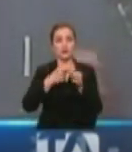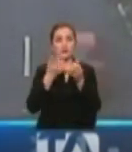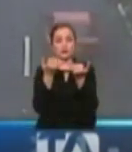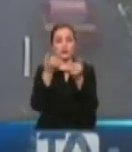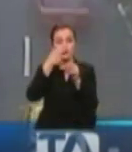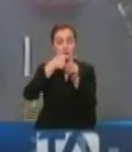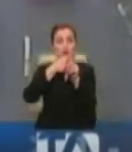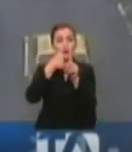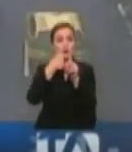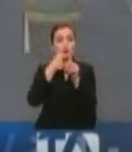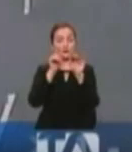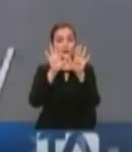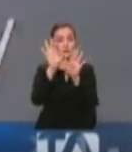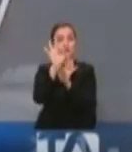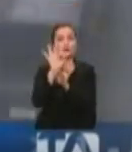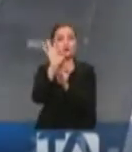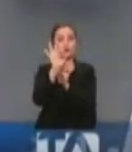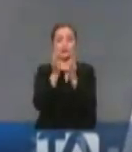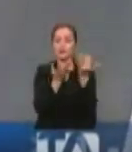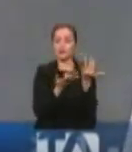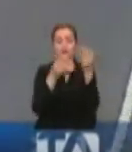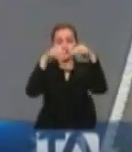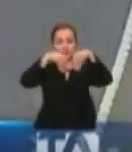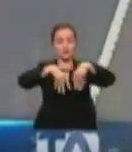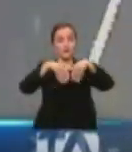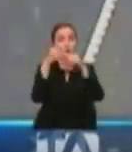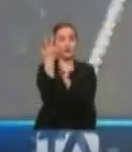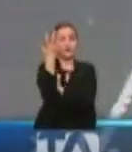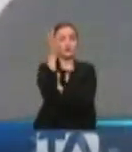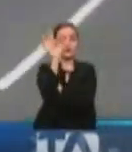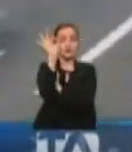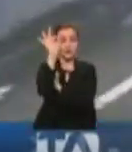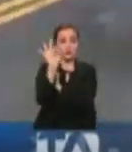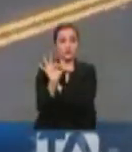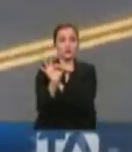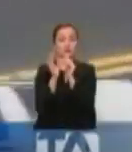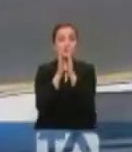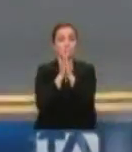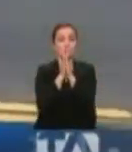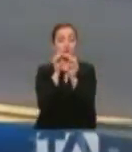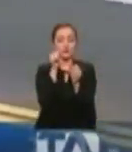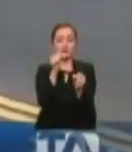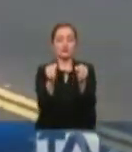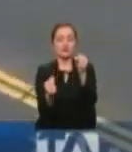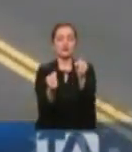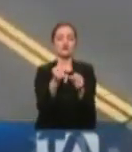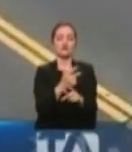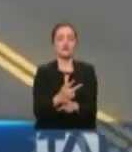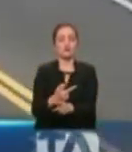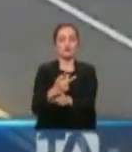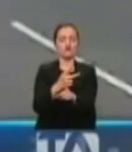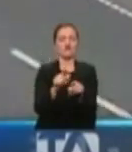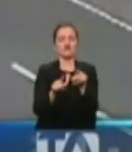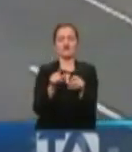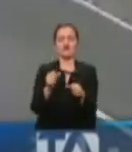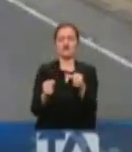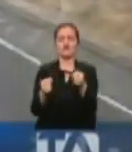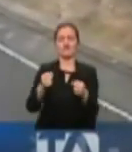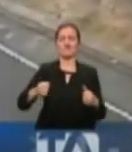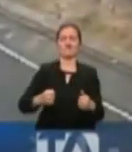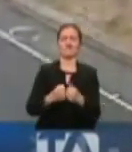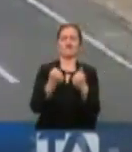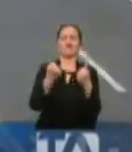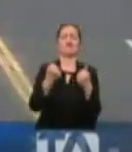de 18 y la probabilidad de precipitaciones es del 15%. Le pedimos conducir con precaución. Se han registrado algunos accidentes de